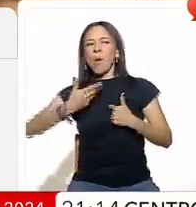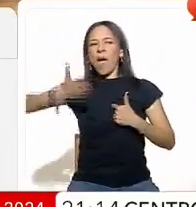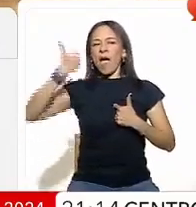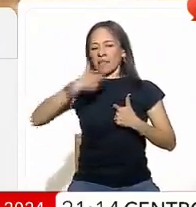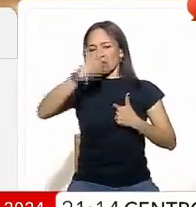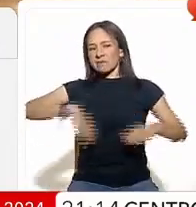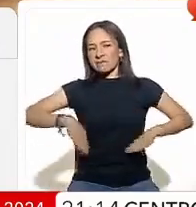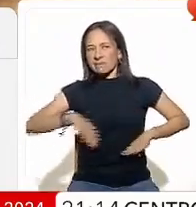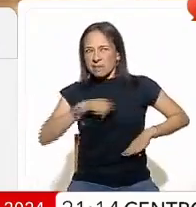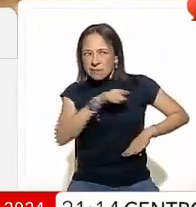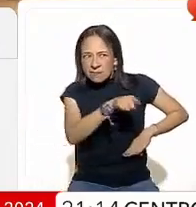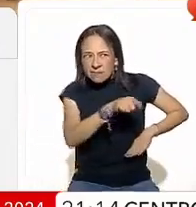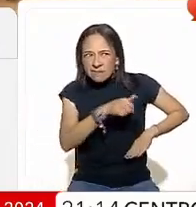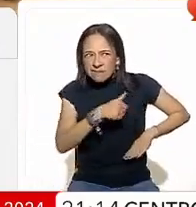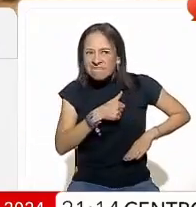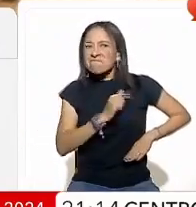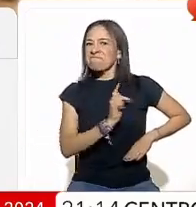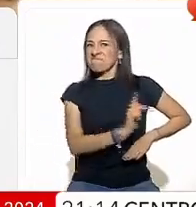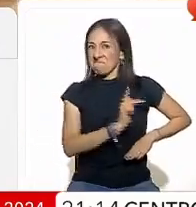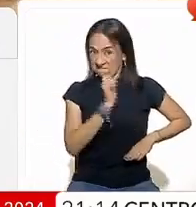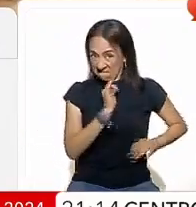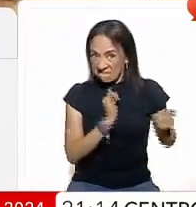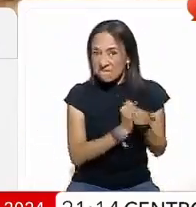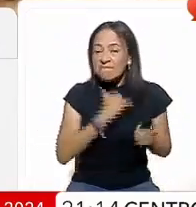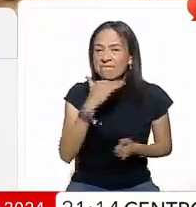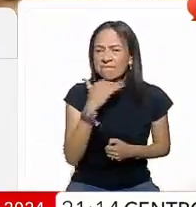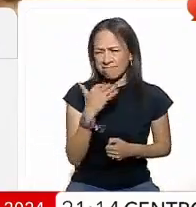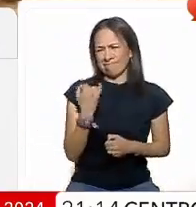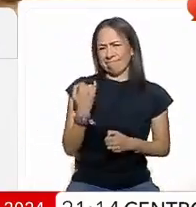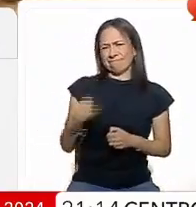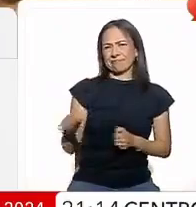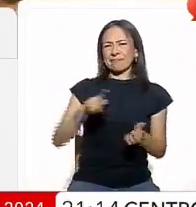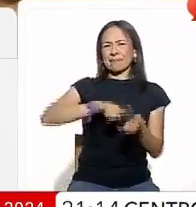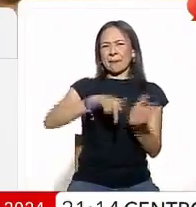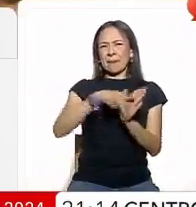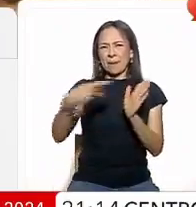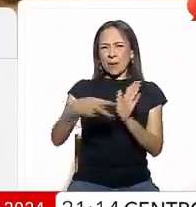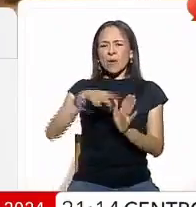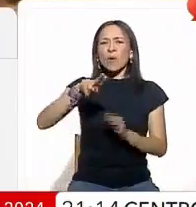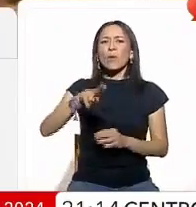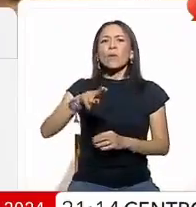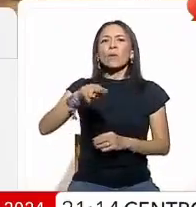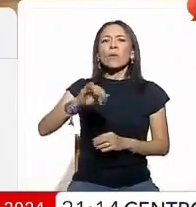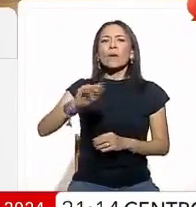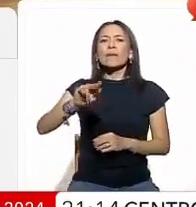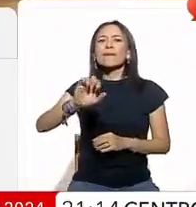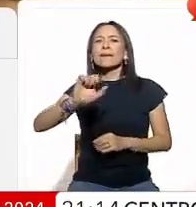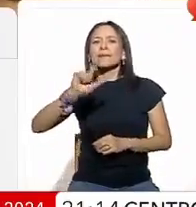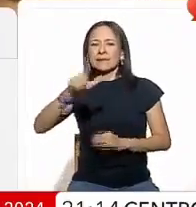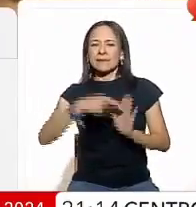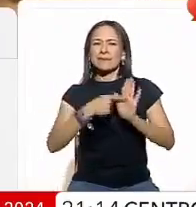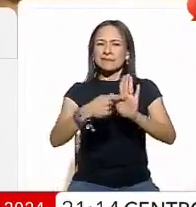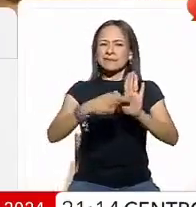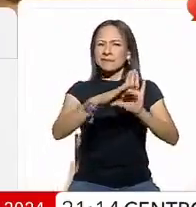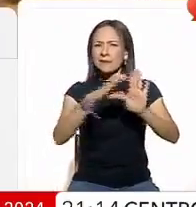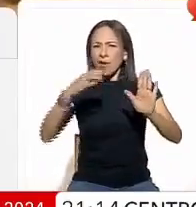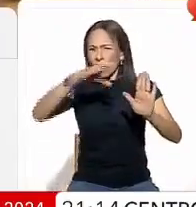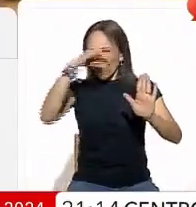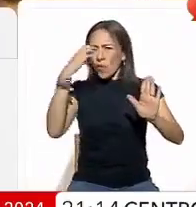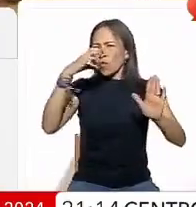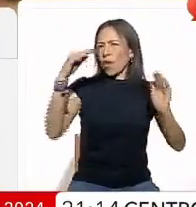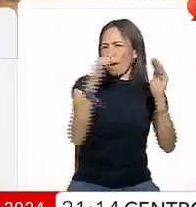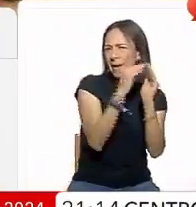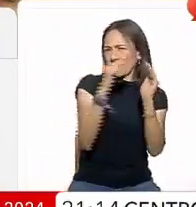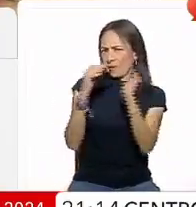hacer esto. Lo que muestra el Universal en su portada son dos casas, una casa que es la